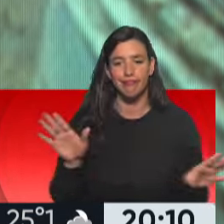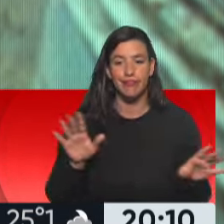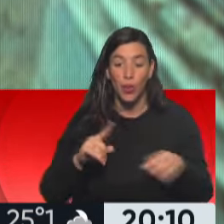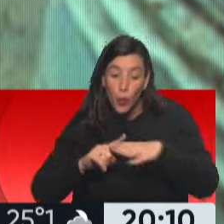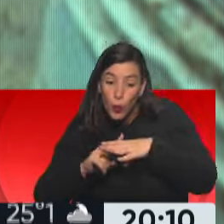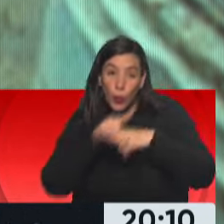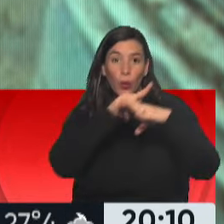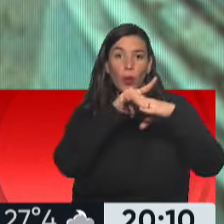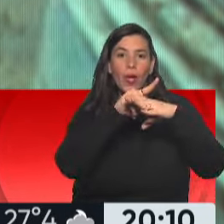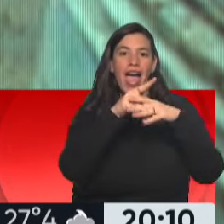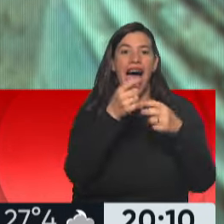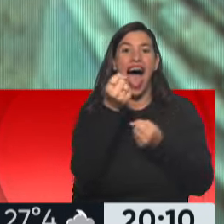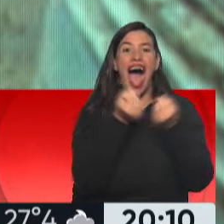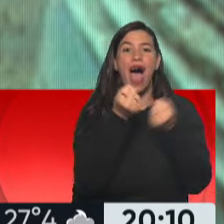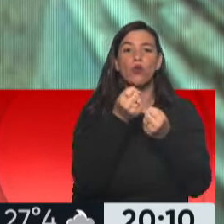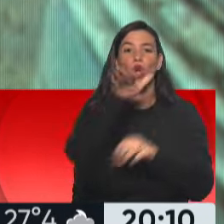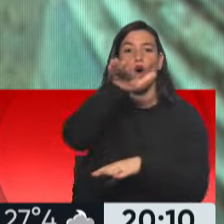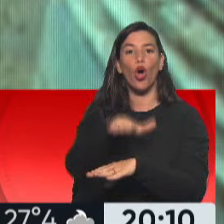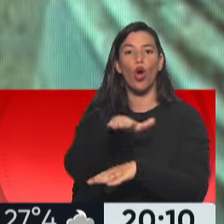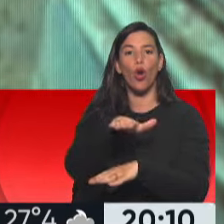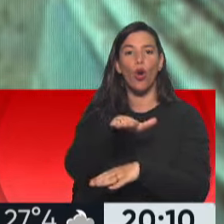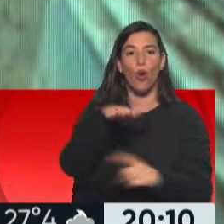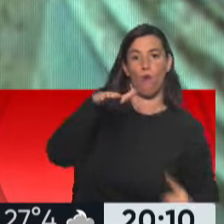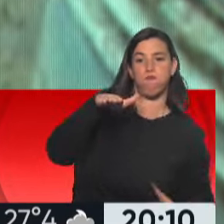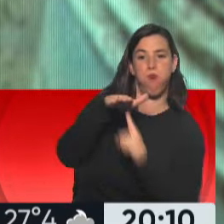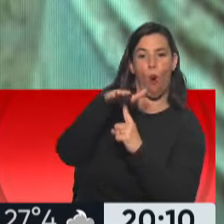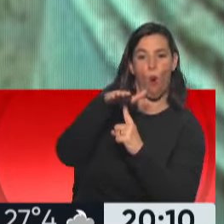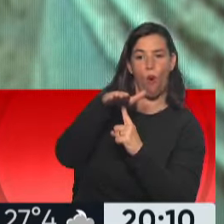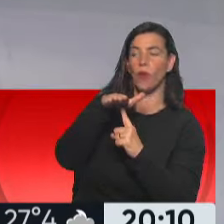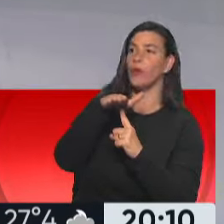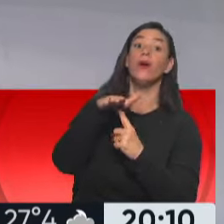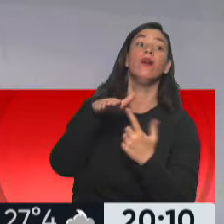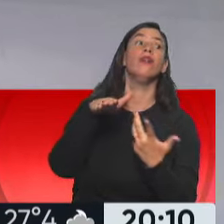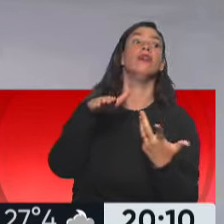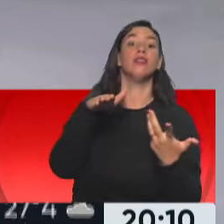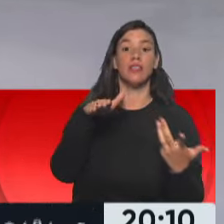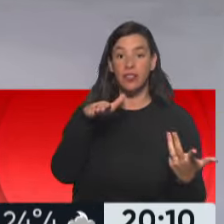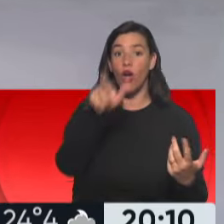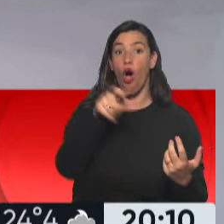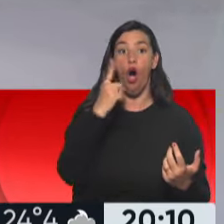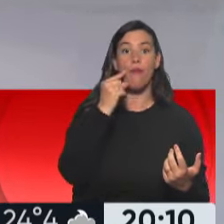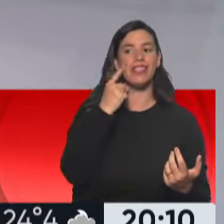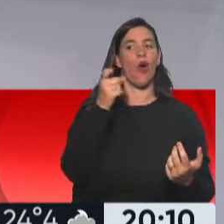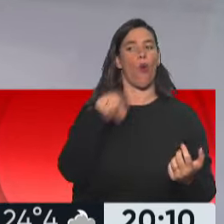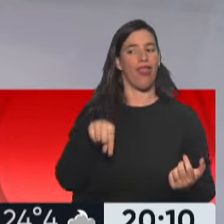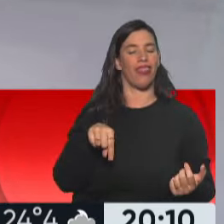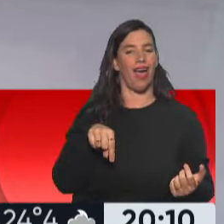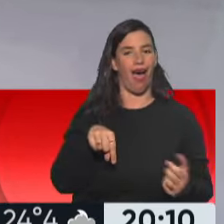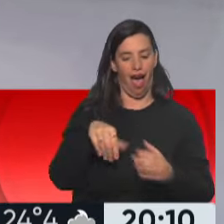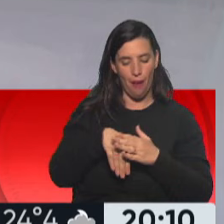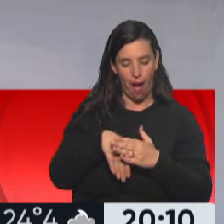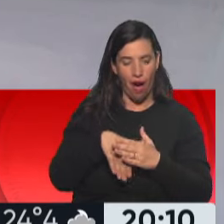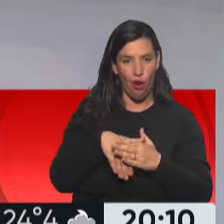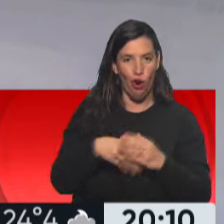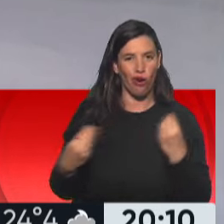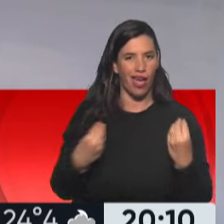sí, le pegó a un auto que estaba claro, estacionado, el del claro, repartidor. Claro. Me cuentan que había dos de los que trabajaban que siempre se